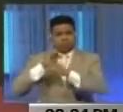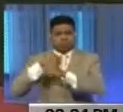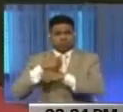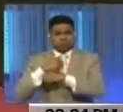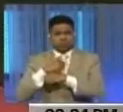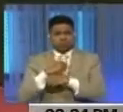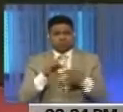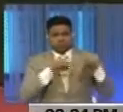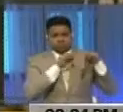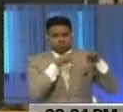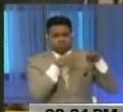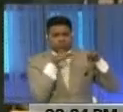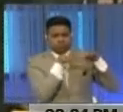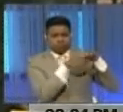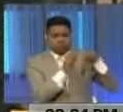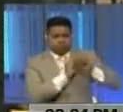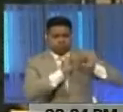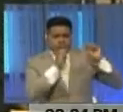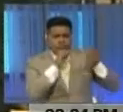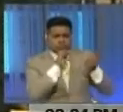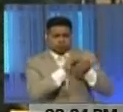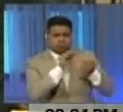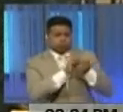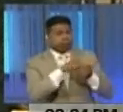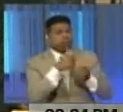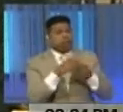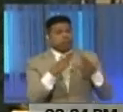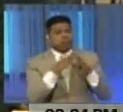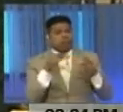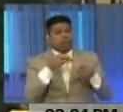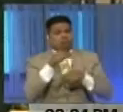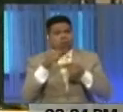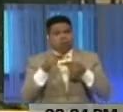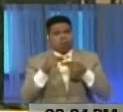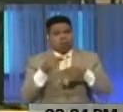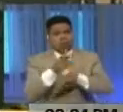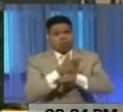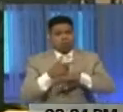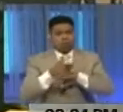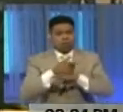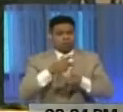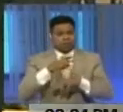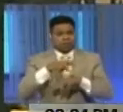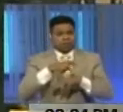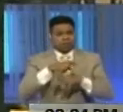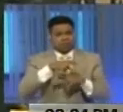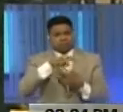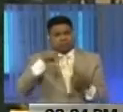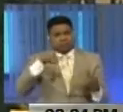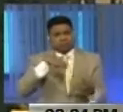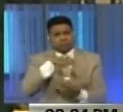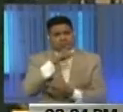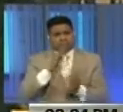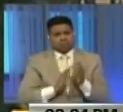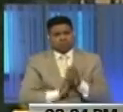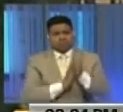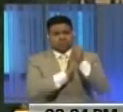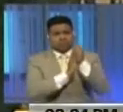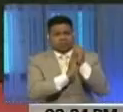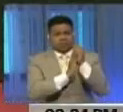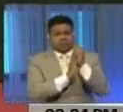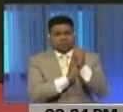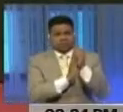Agenda Bolivariana Económica que adelanta hoy el Gobierno Revolucionario dirigido por el Presidente de la República. En este